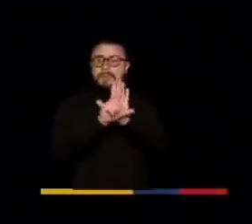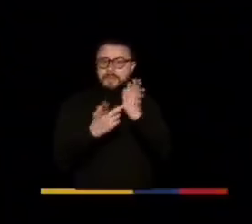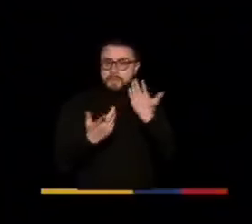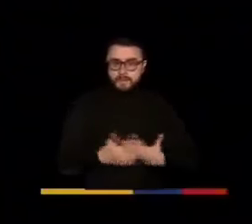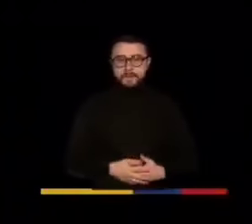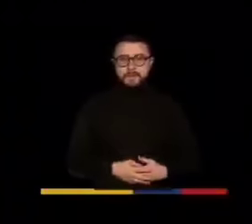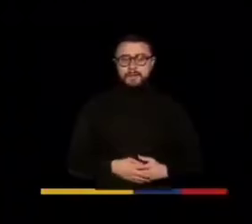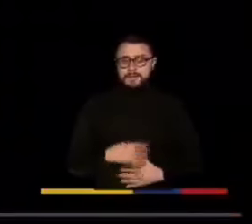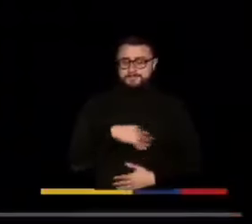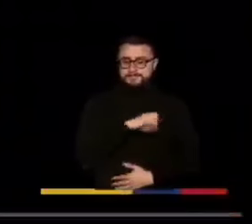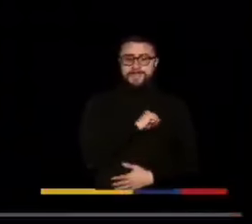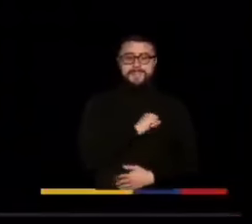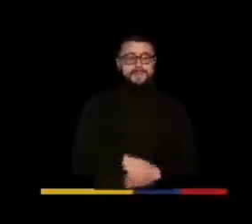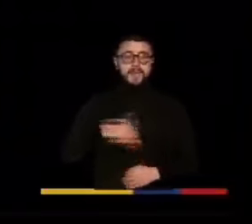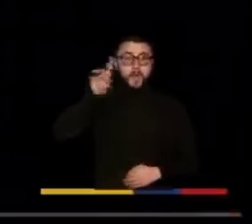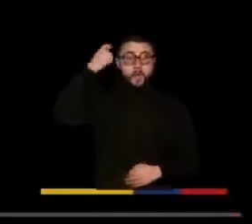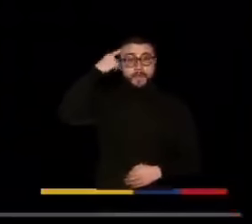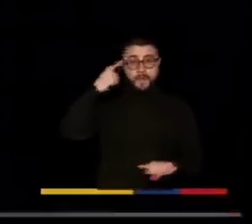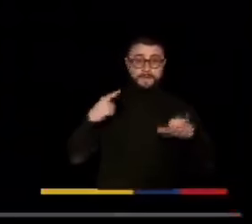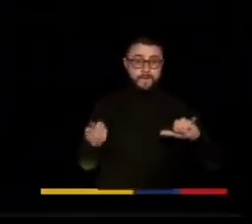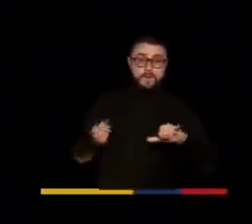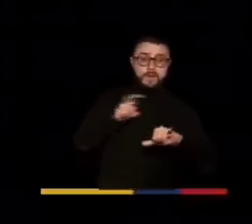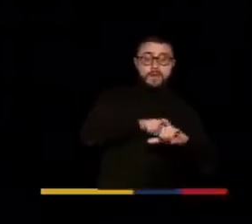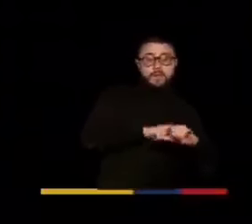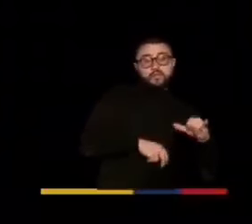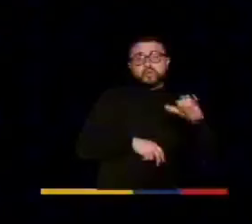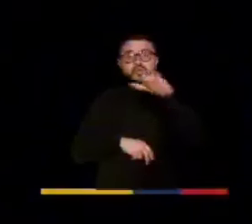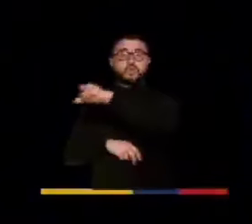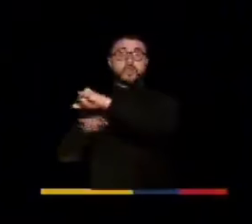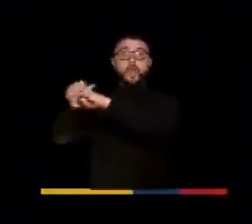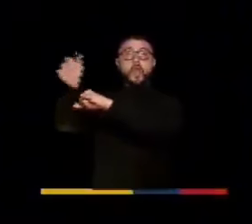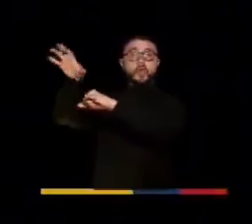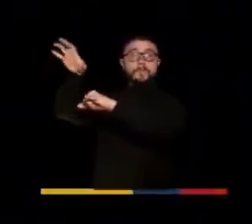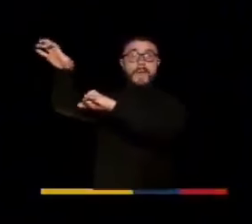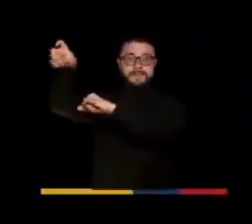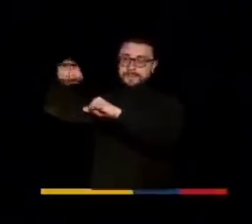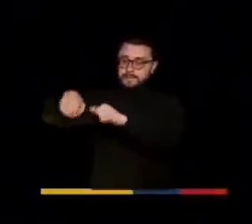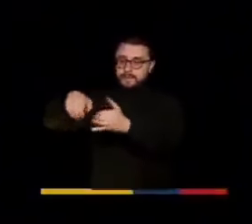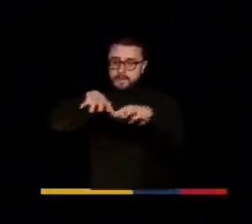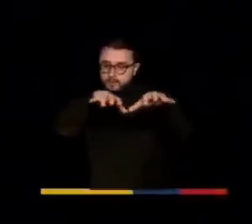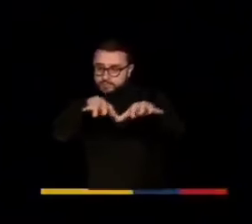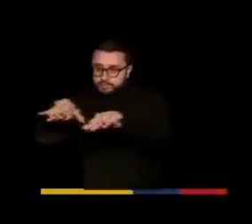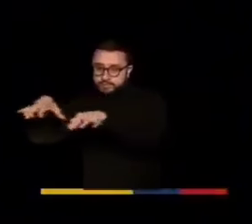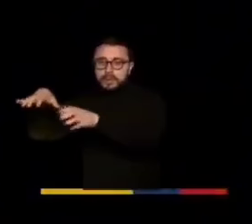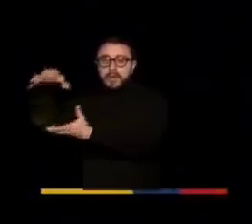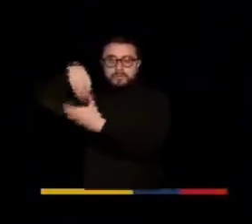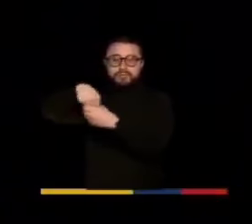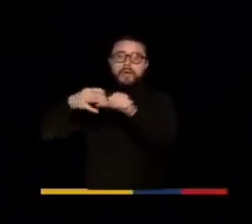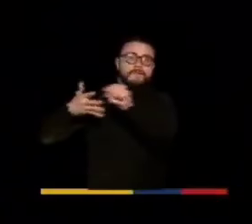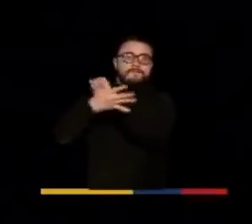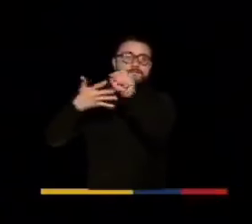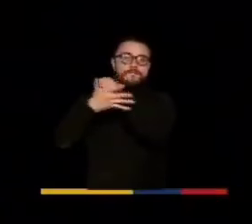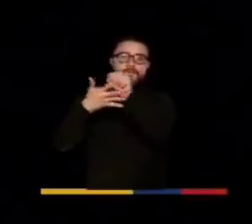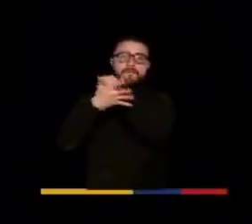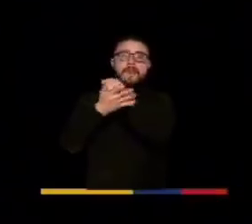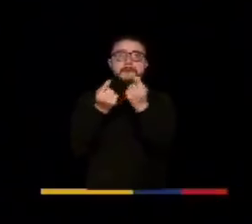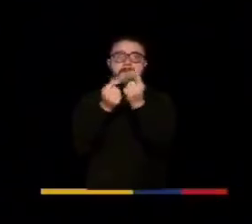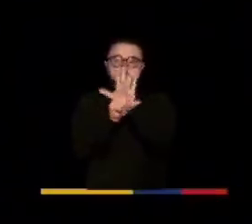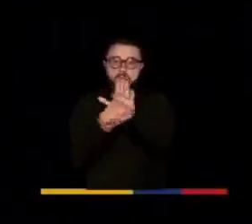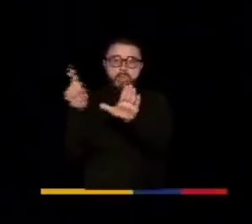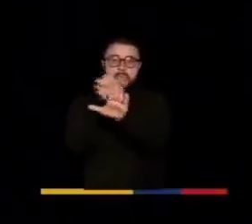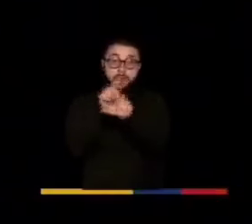gobierno mueva dineros en aviones y otra agencia extranjera tenga que meter el hecho dentro de un informe de lavado